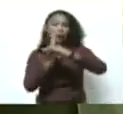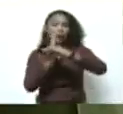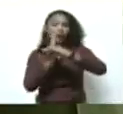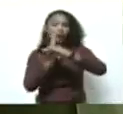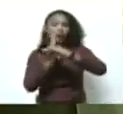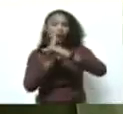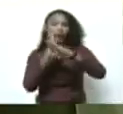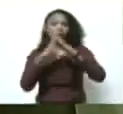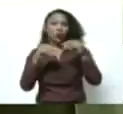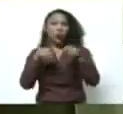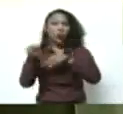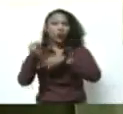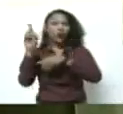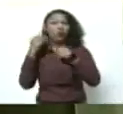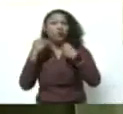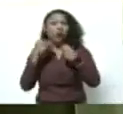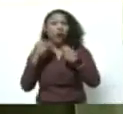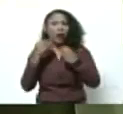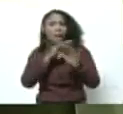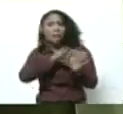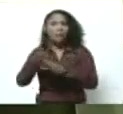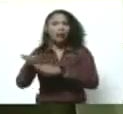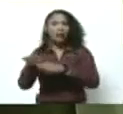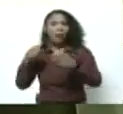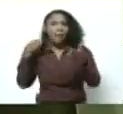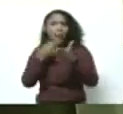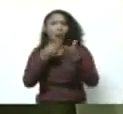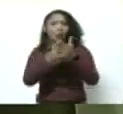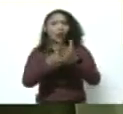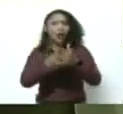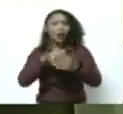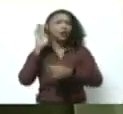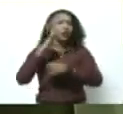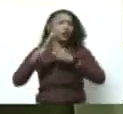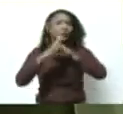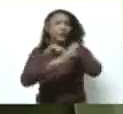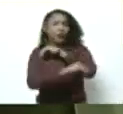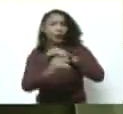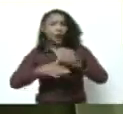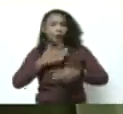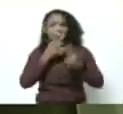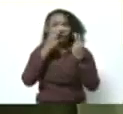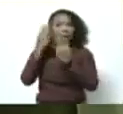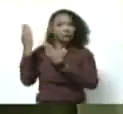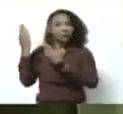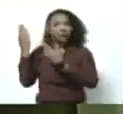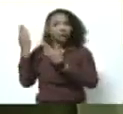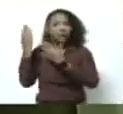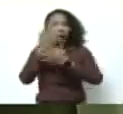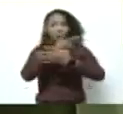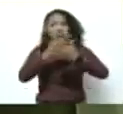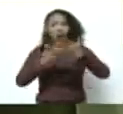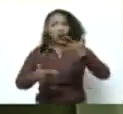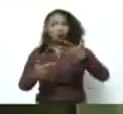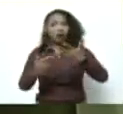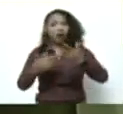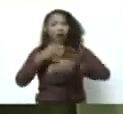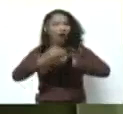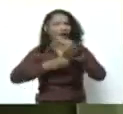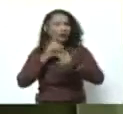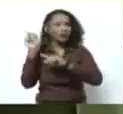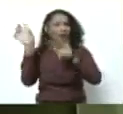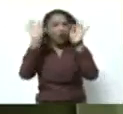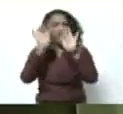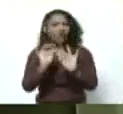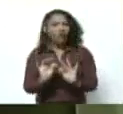todo esto para, aparte de combatir la corrupción, como se puede observar en lo que he narrado, hacer este